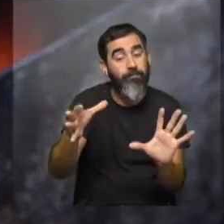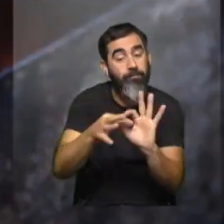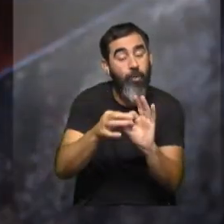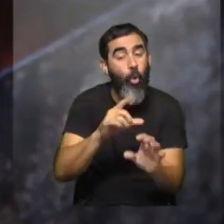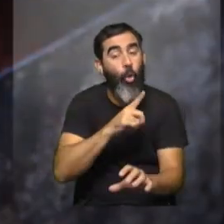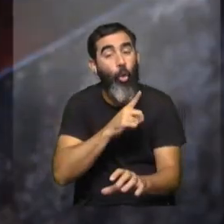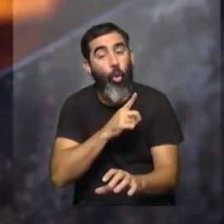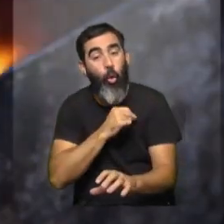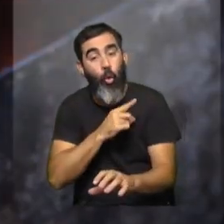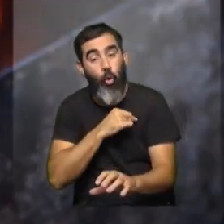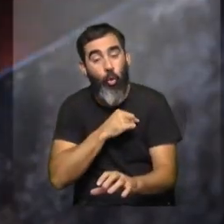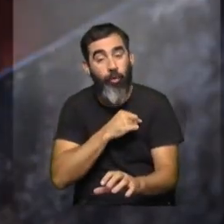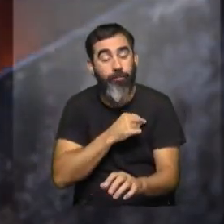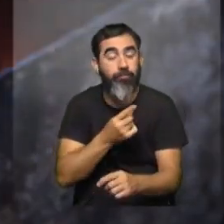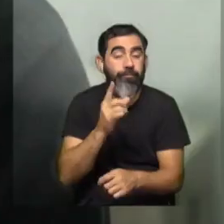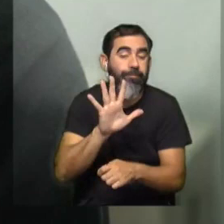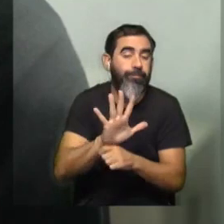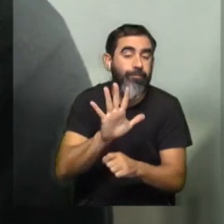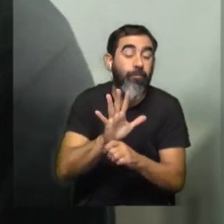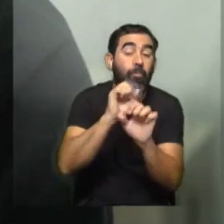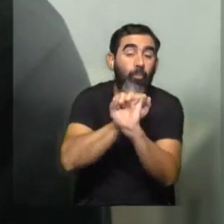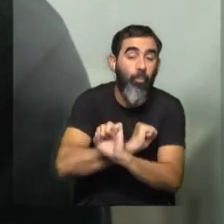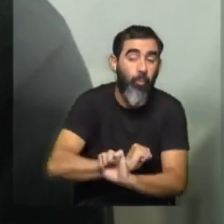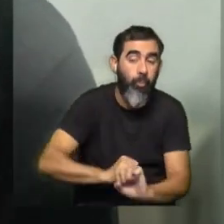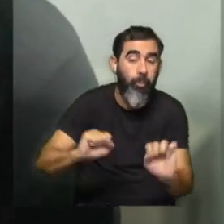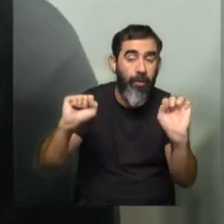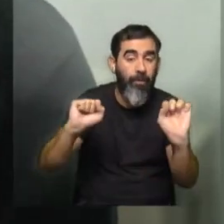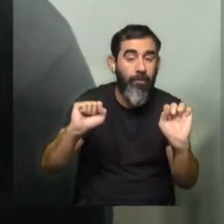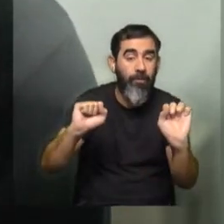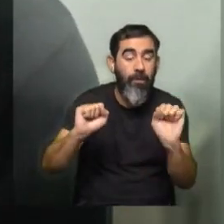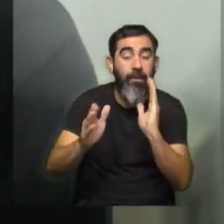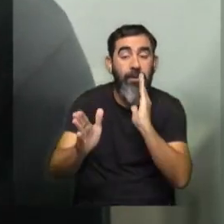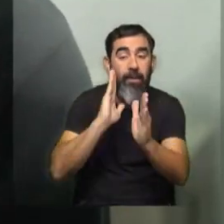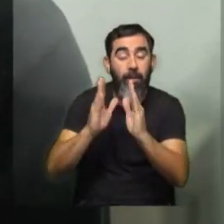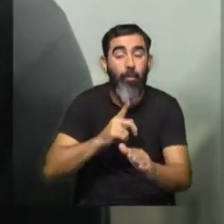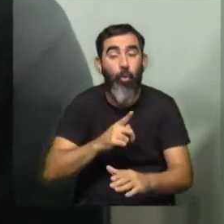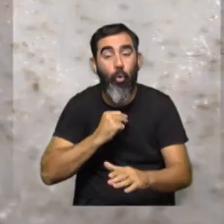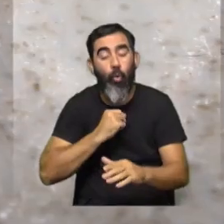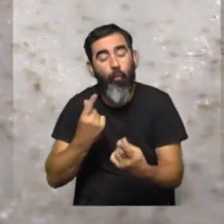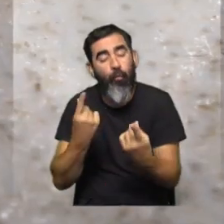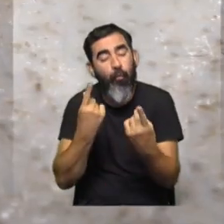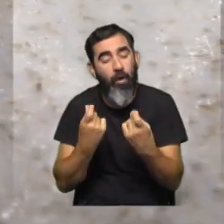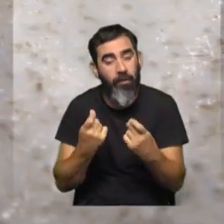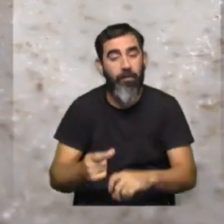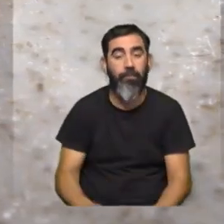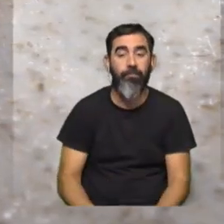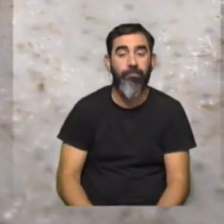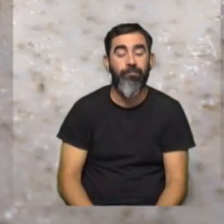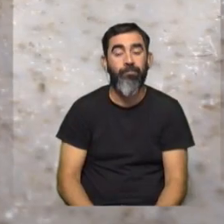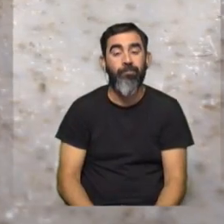dolor. Entonces se los vio como posibles candidatos para terapias de dolor crónico.